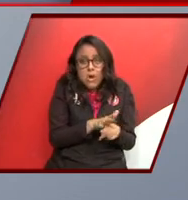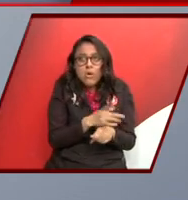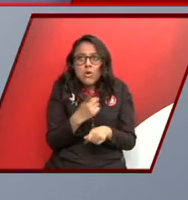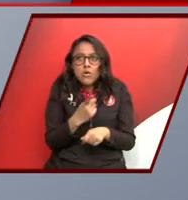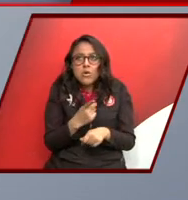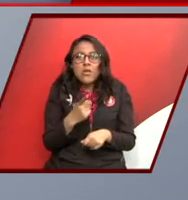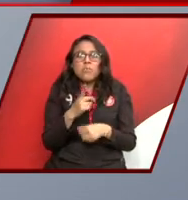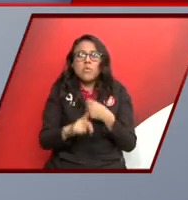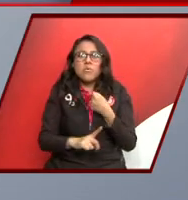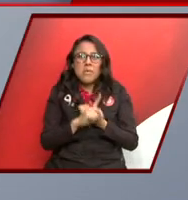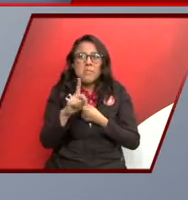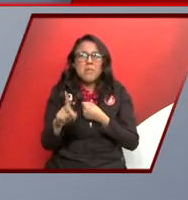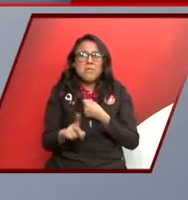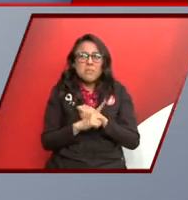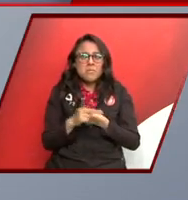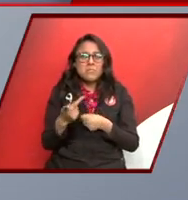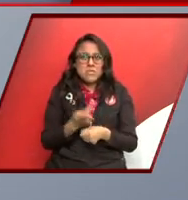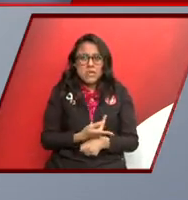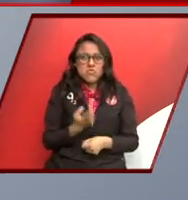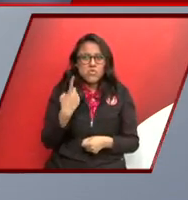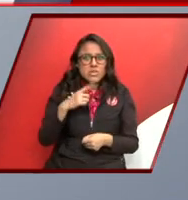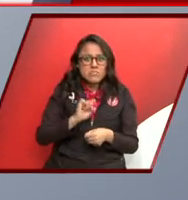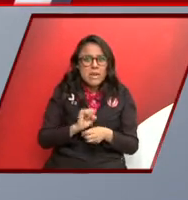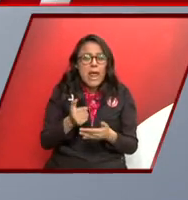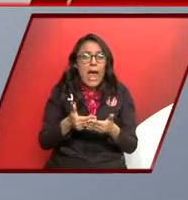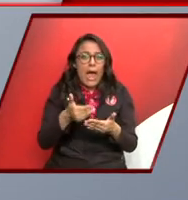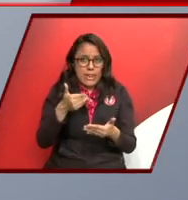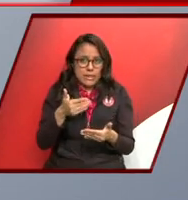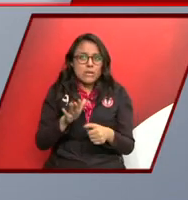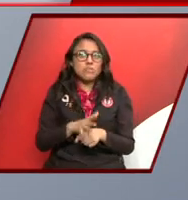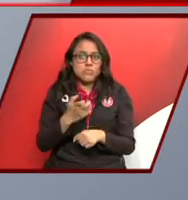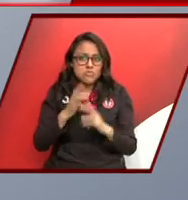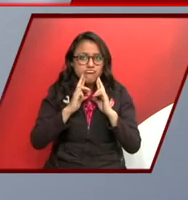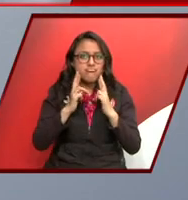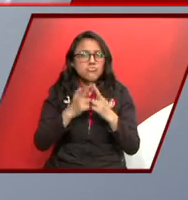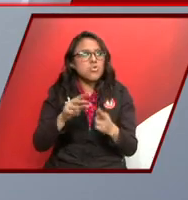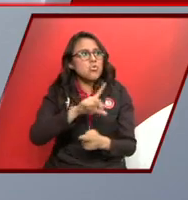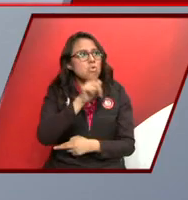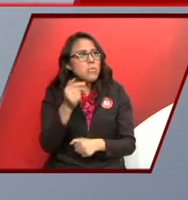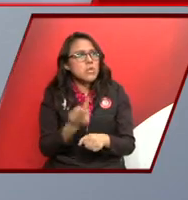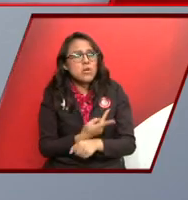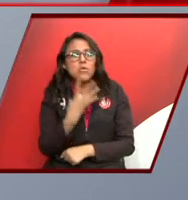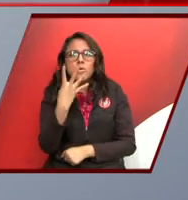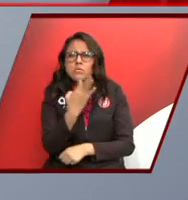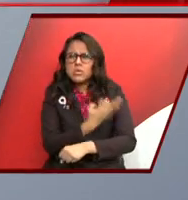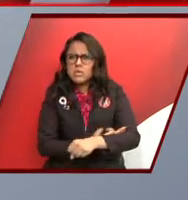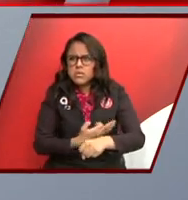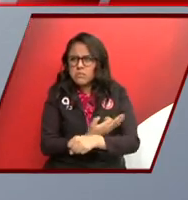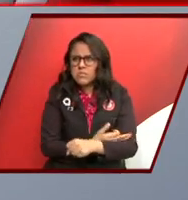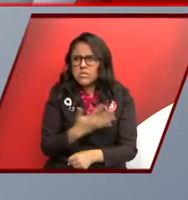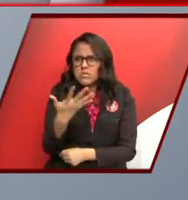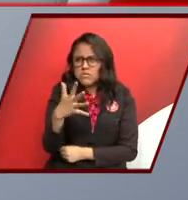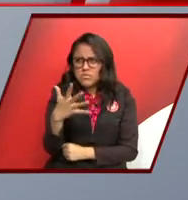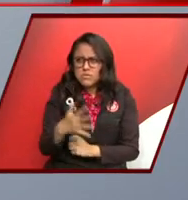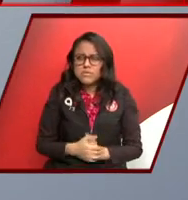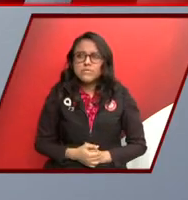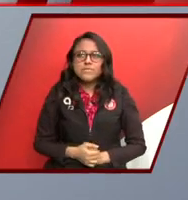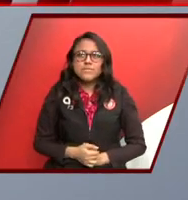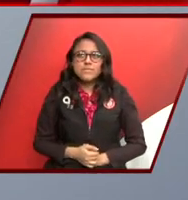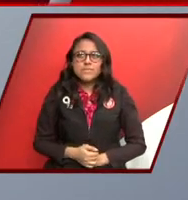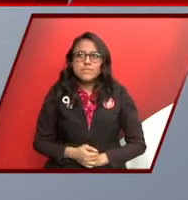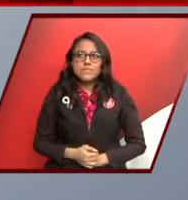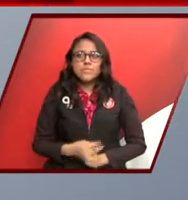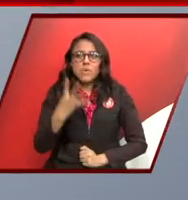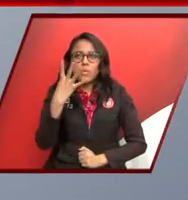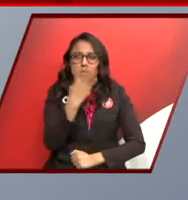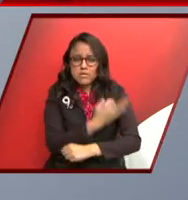los delitos que se habían cometido una semana antes. Y cuéntenos qué pasó a las 4 de la tarde aproximadamente. A